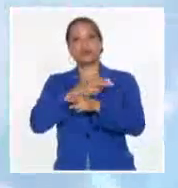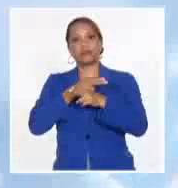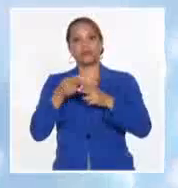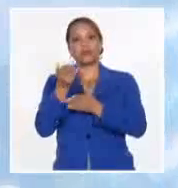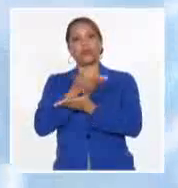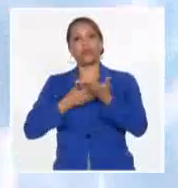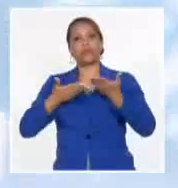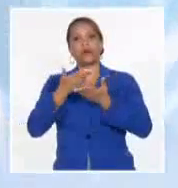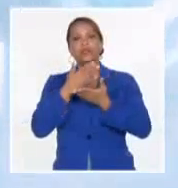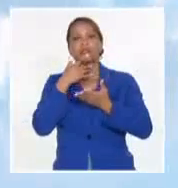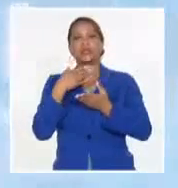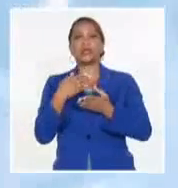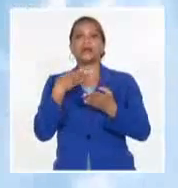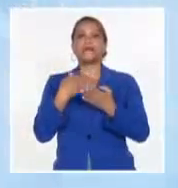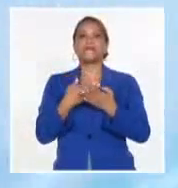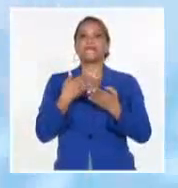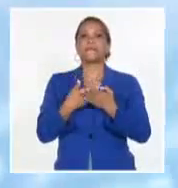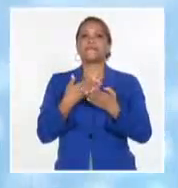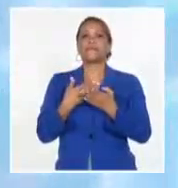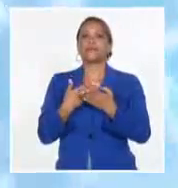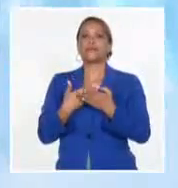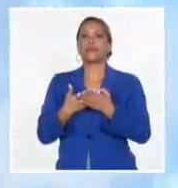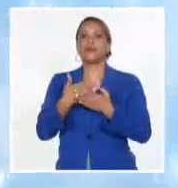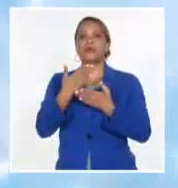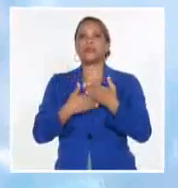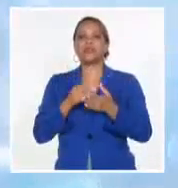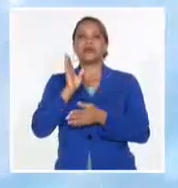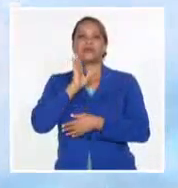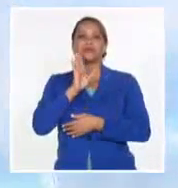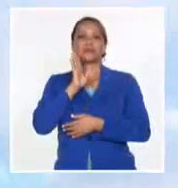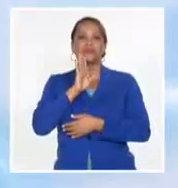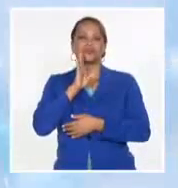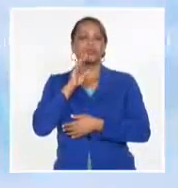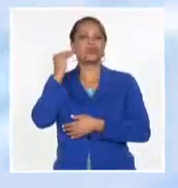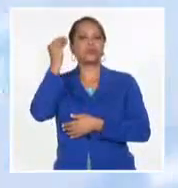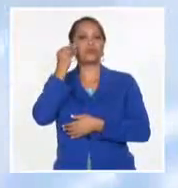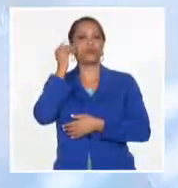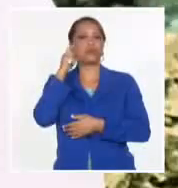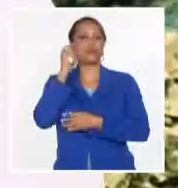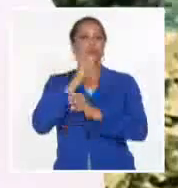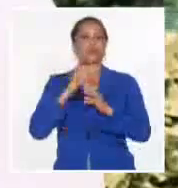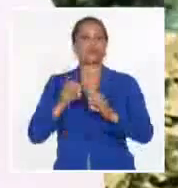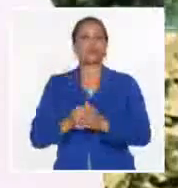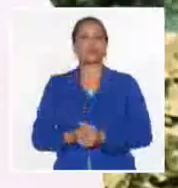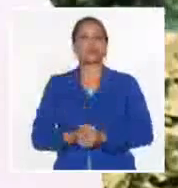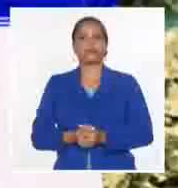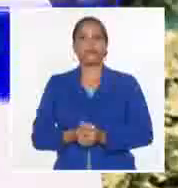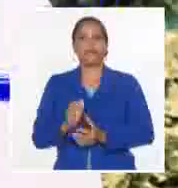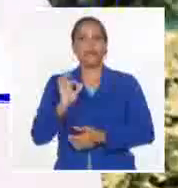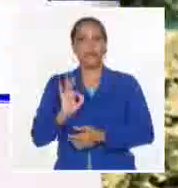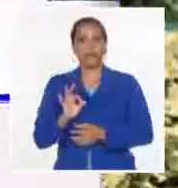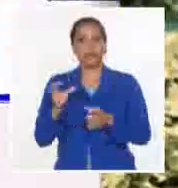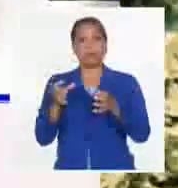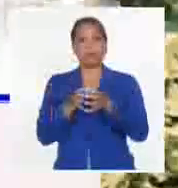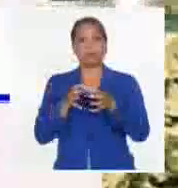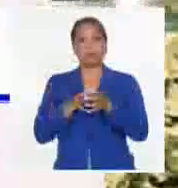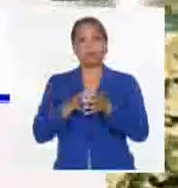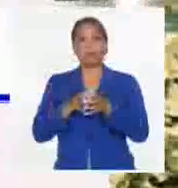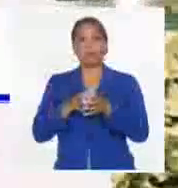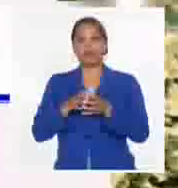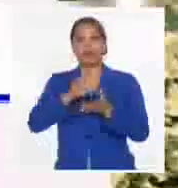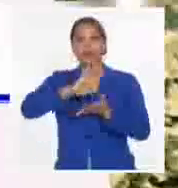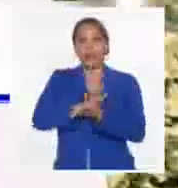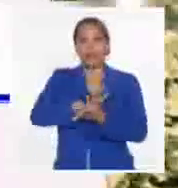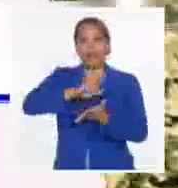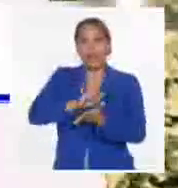con la evidencia de una contaminación física que preocupa a la ciencia. El propio movimiento de esas latas sobre el sustrato